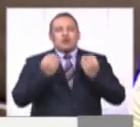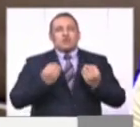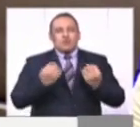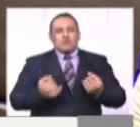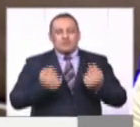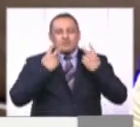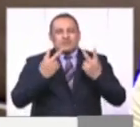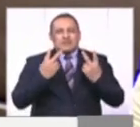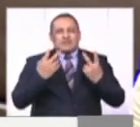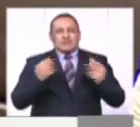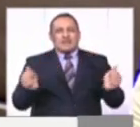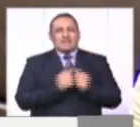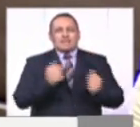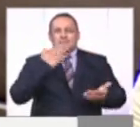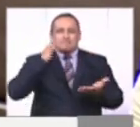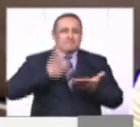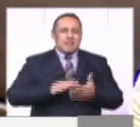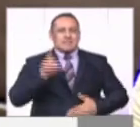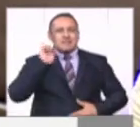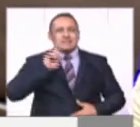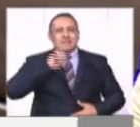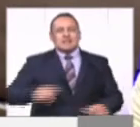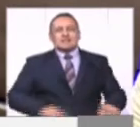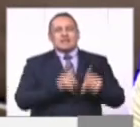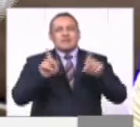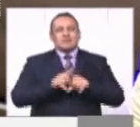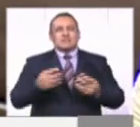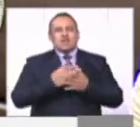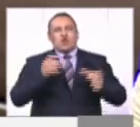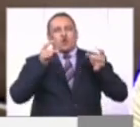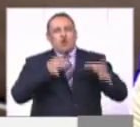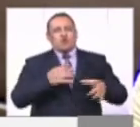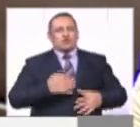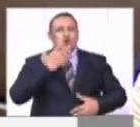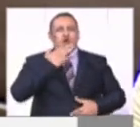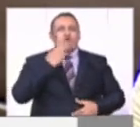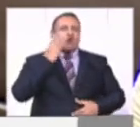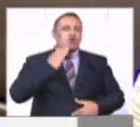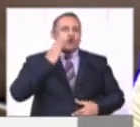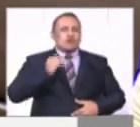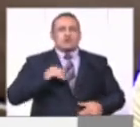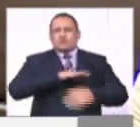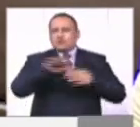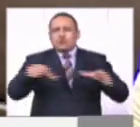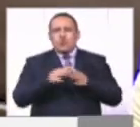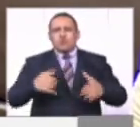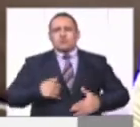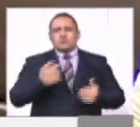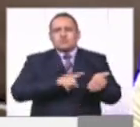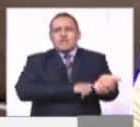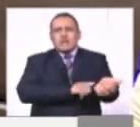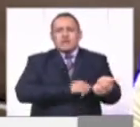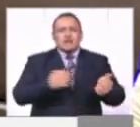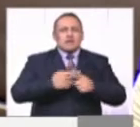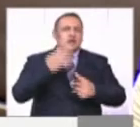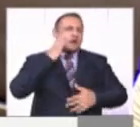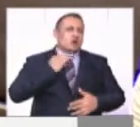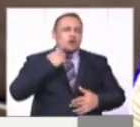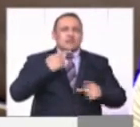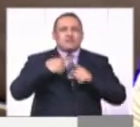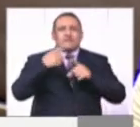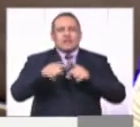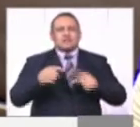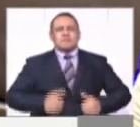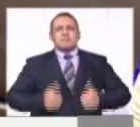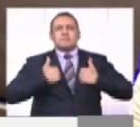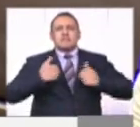esa vil mentira del racismo en el Perú somos de todas las sangres de todas las clases